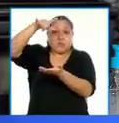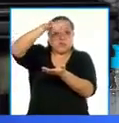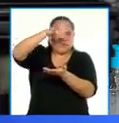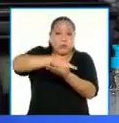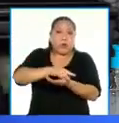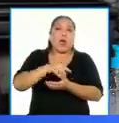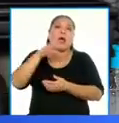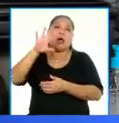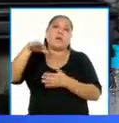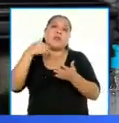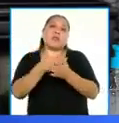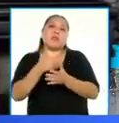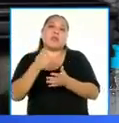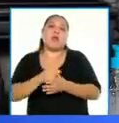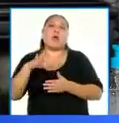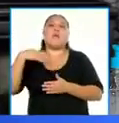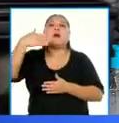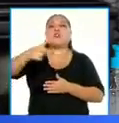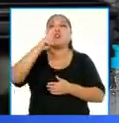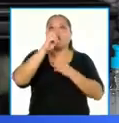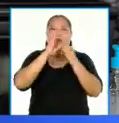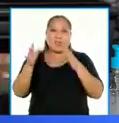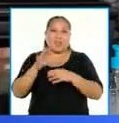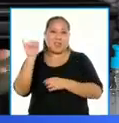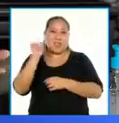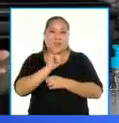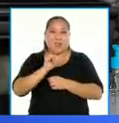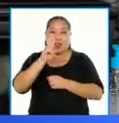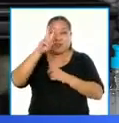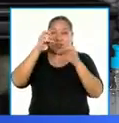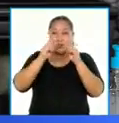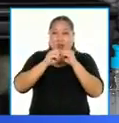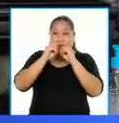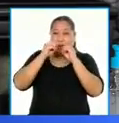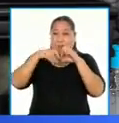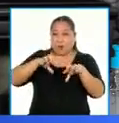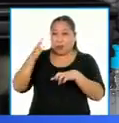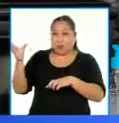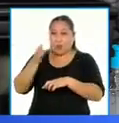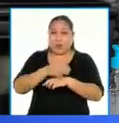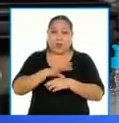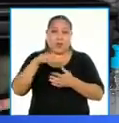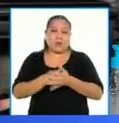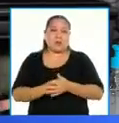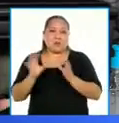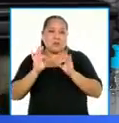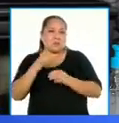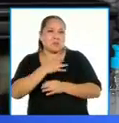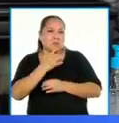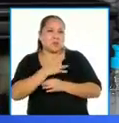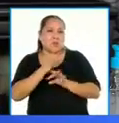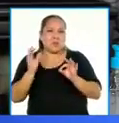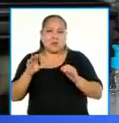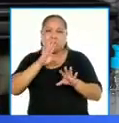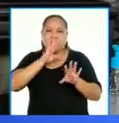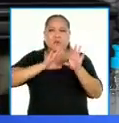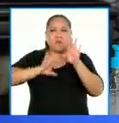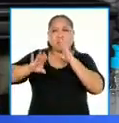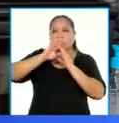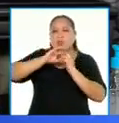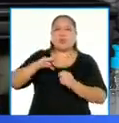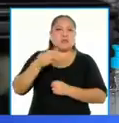les diremos, van a llegar pasado mañana, como hemos hecho en las dos últimas oportunidades, y creo que ninguno de nosotros se ha sentido frustrado, sino